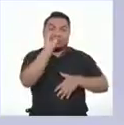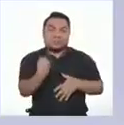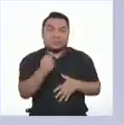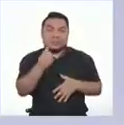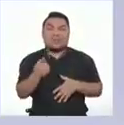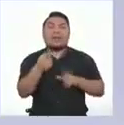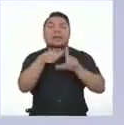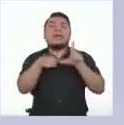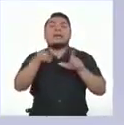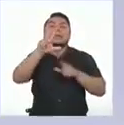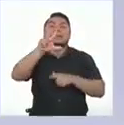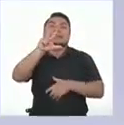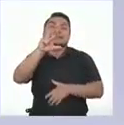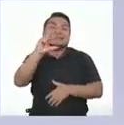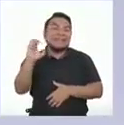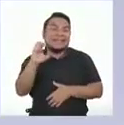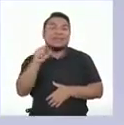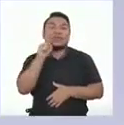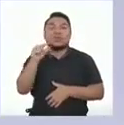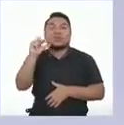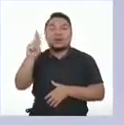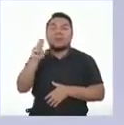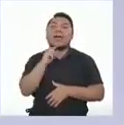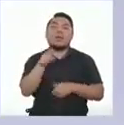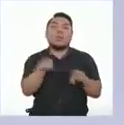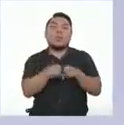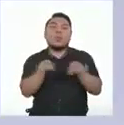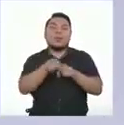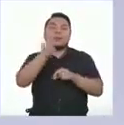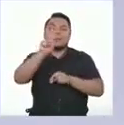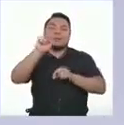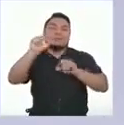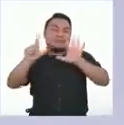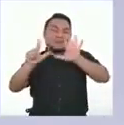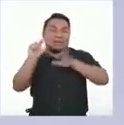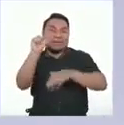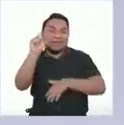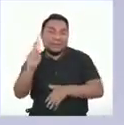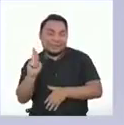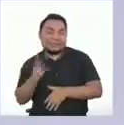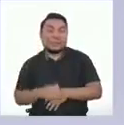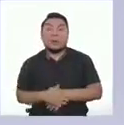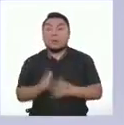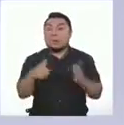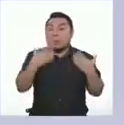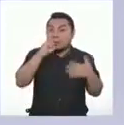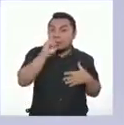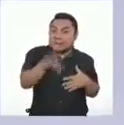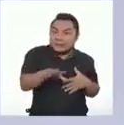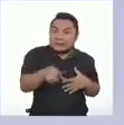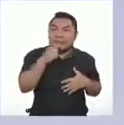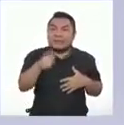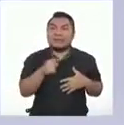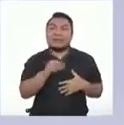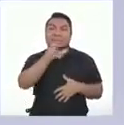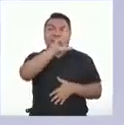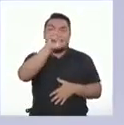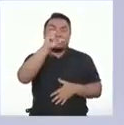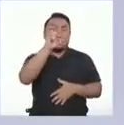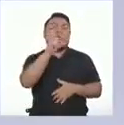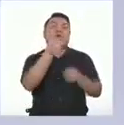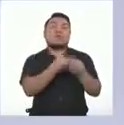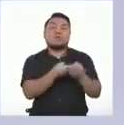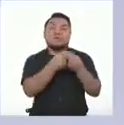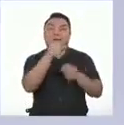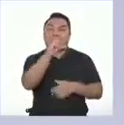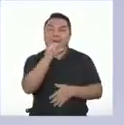de 300 gramos es 27 gramos. También podemos decir que en 300 gramos